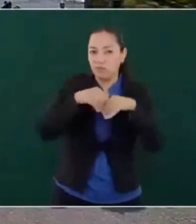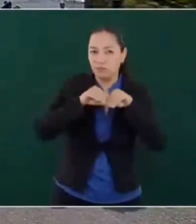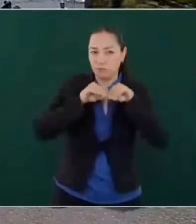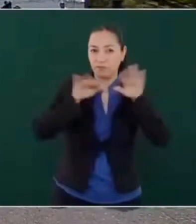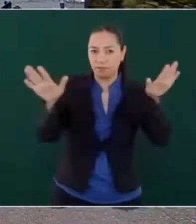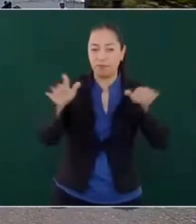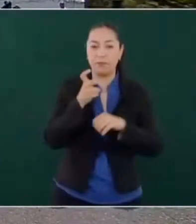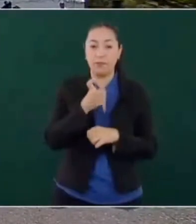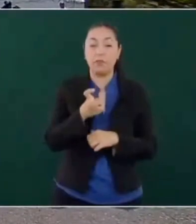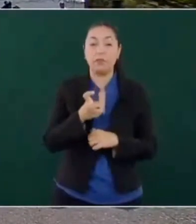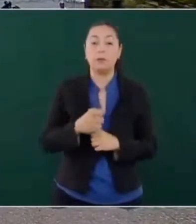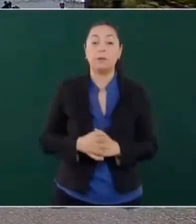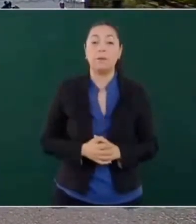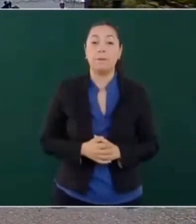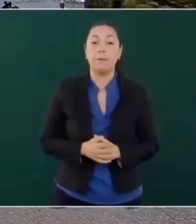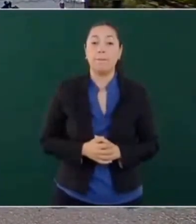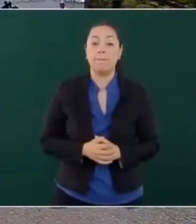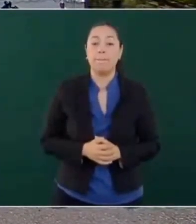son